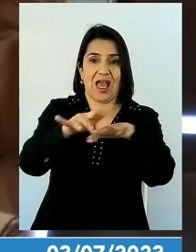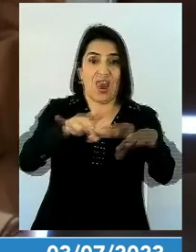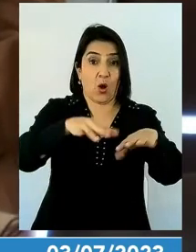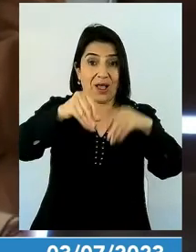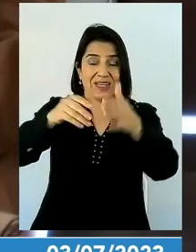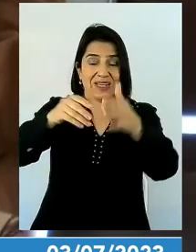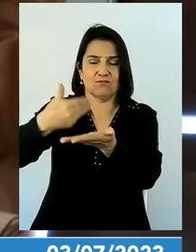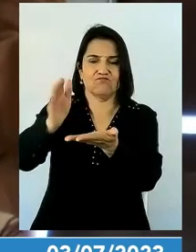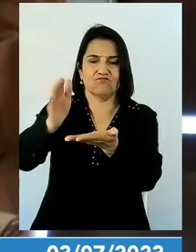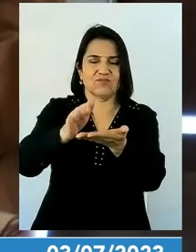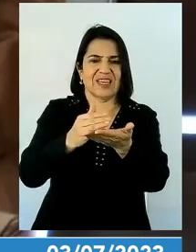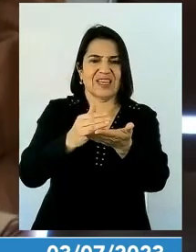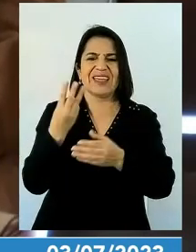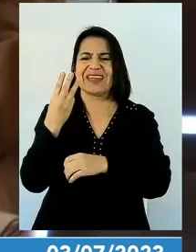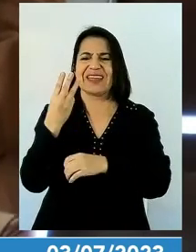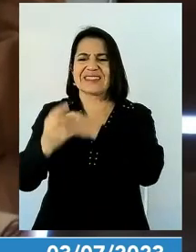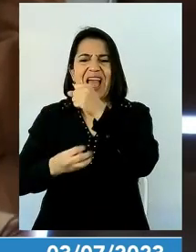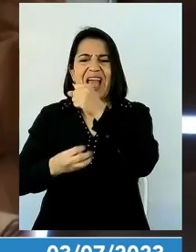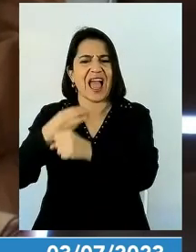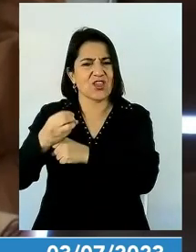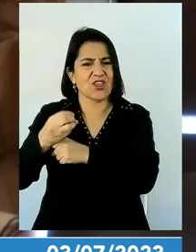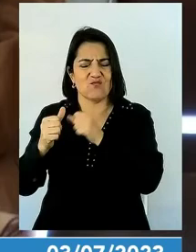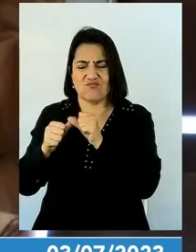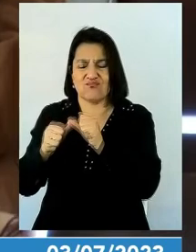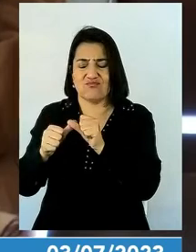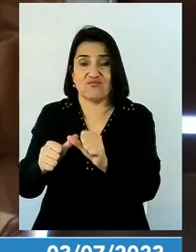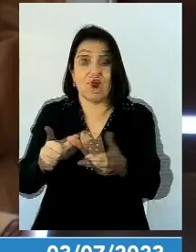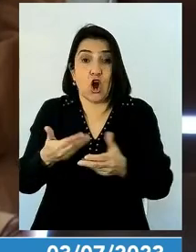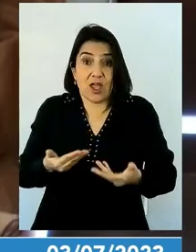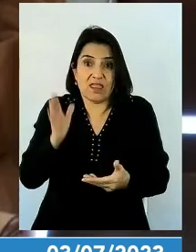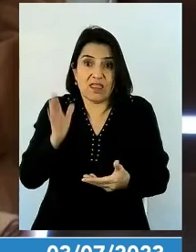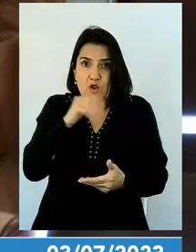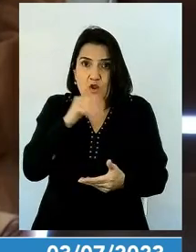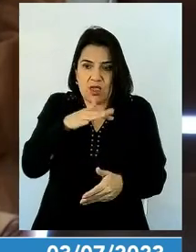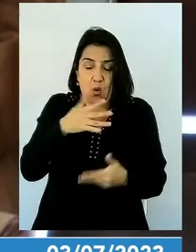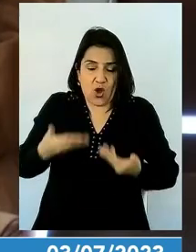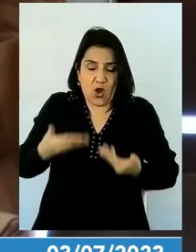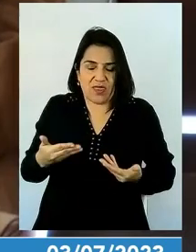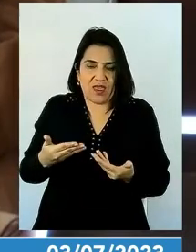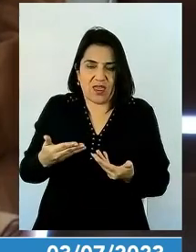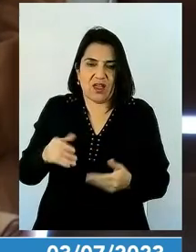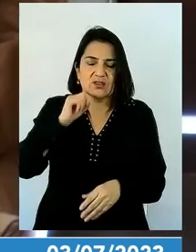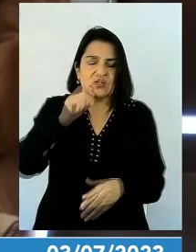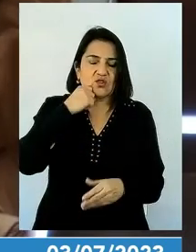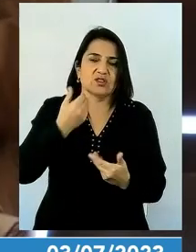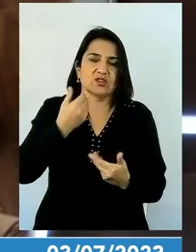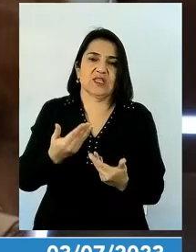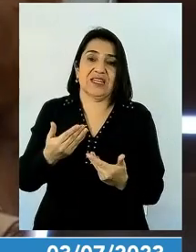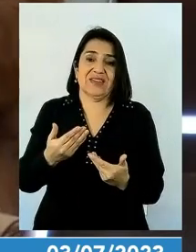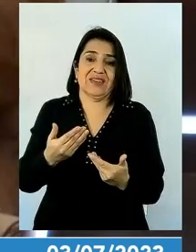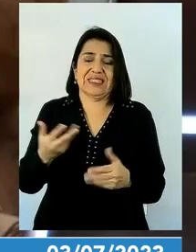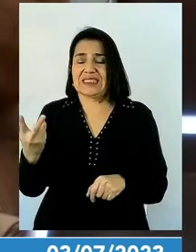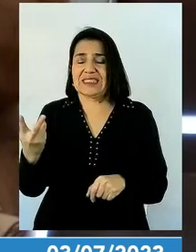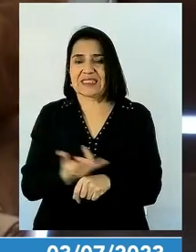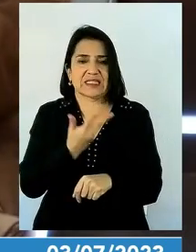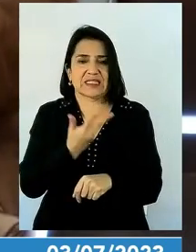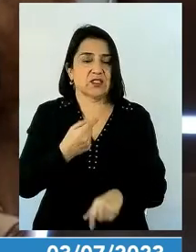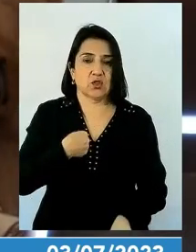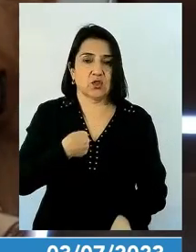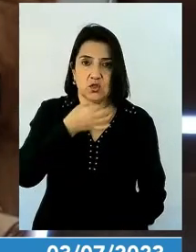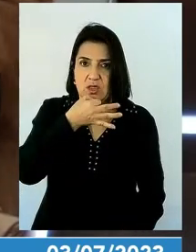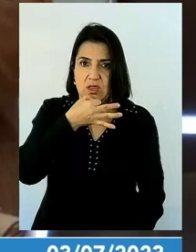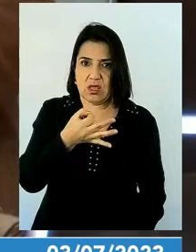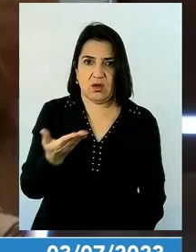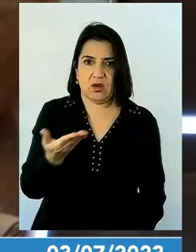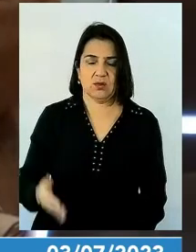día estamos en déficit de agua. Entonces es muy dramático lo que yo les digo. Pero como